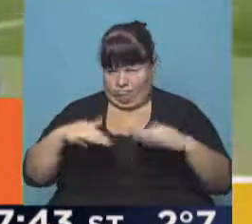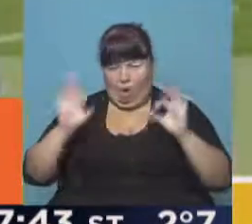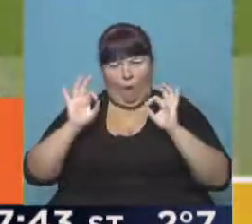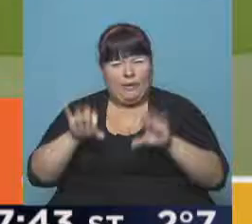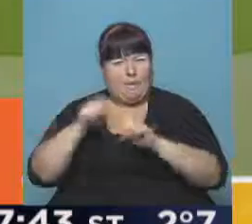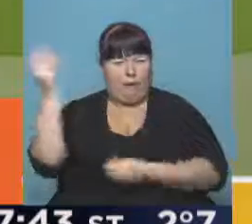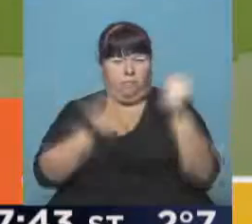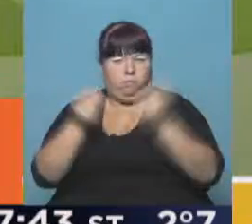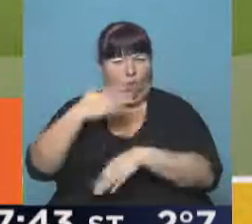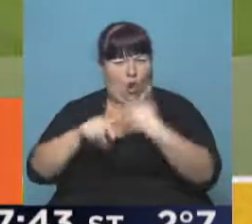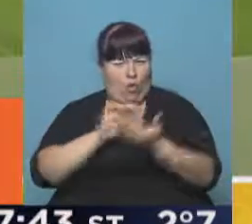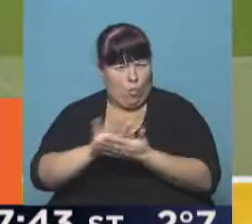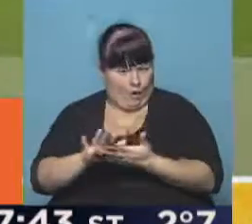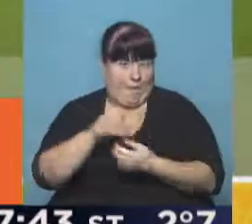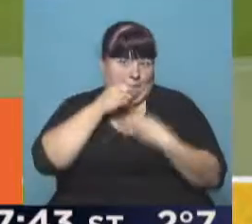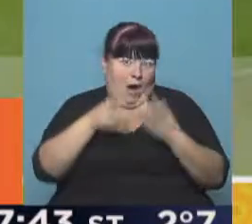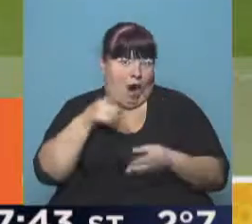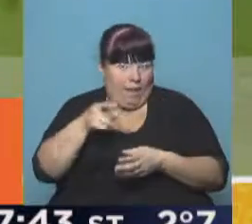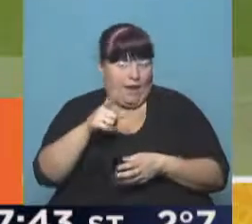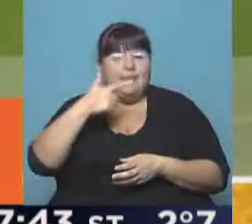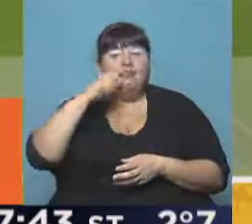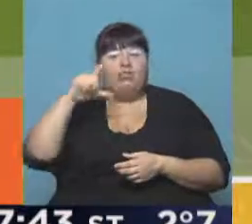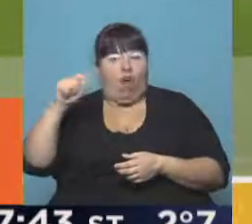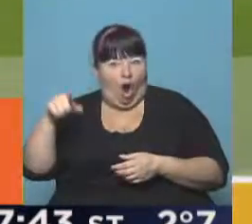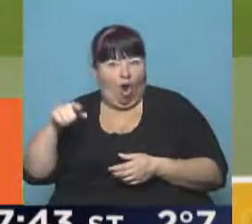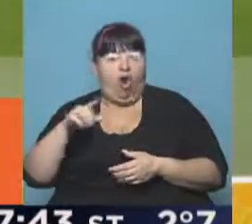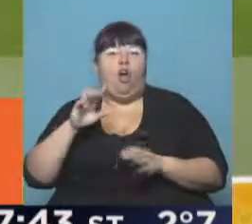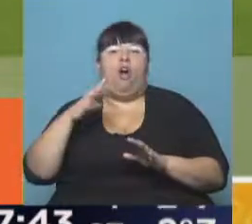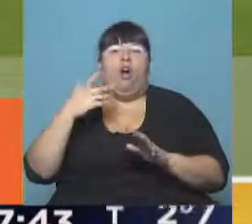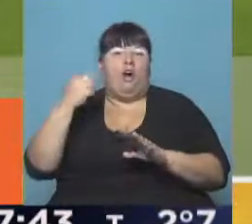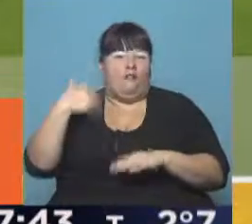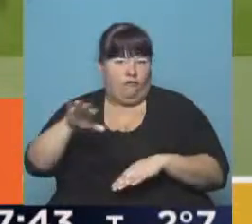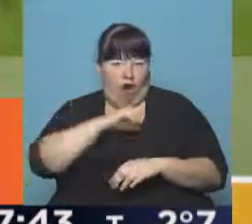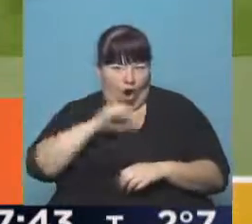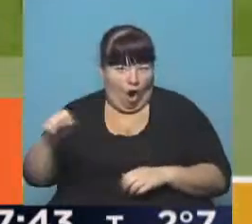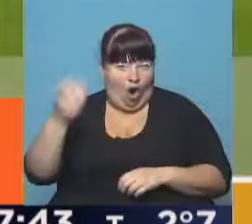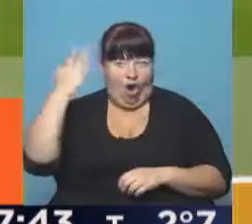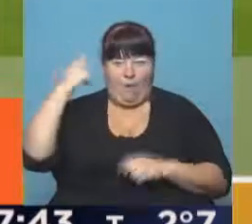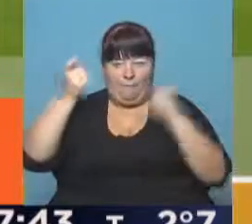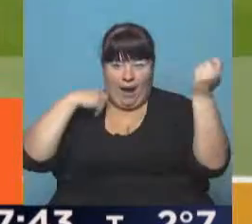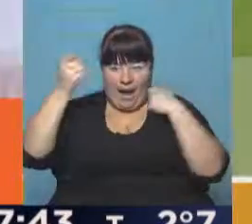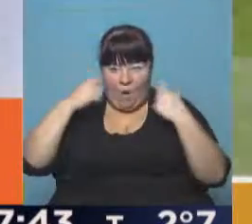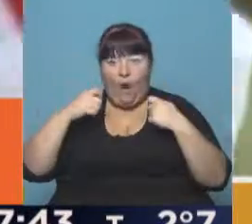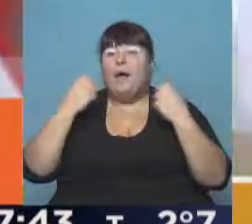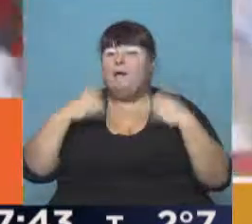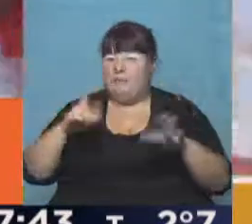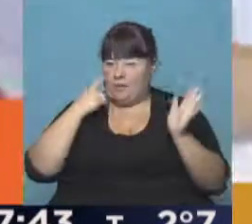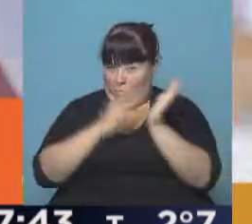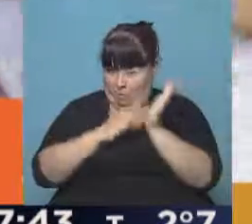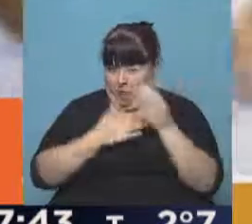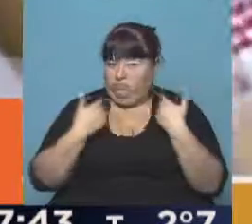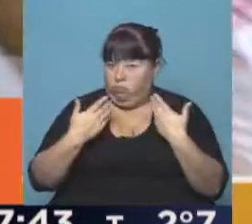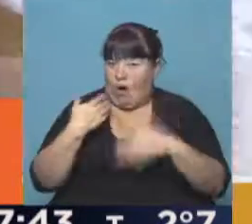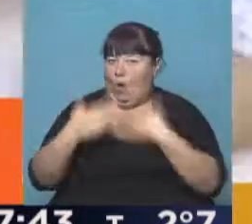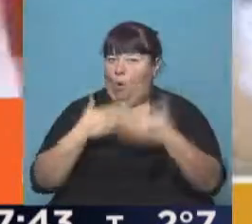muy temprana y conveniente, ¿no? Escocco, de hecho, fue autor de uno de los goles allí en Paraguay y empezó a demostrar que está a la